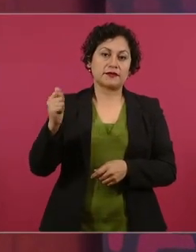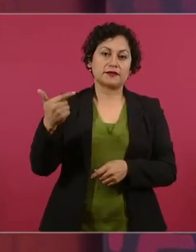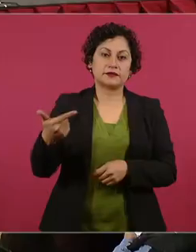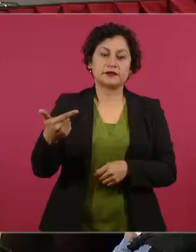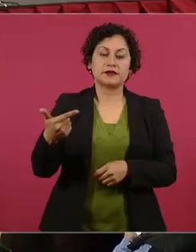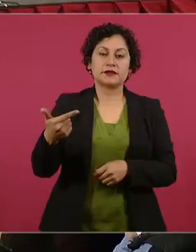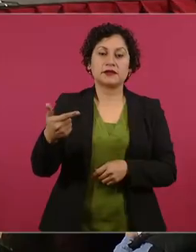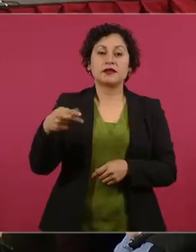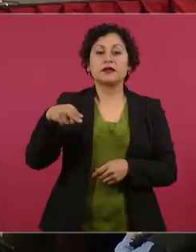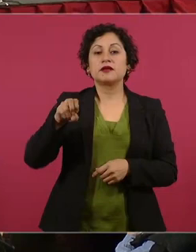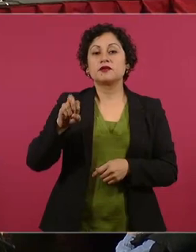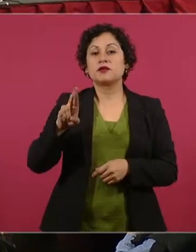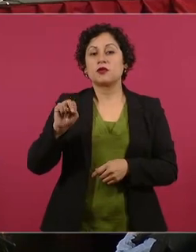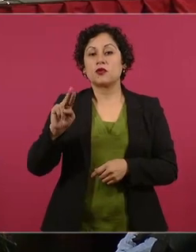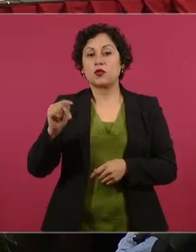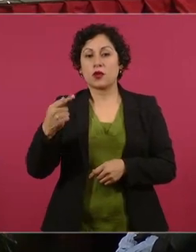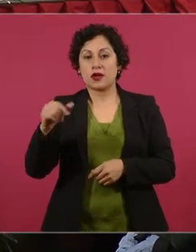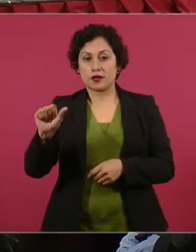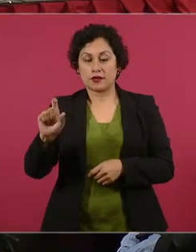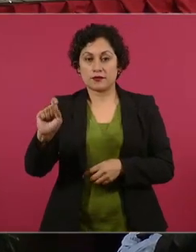Noruega 27,